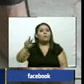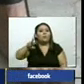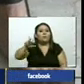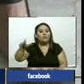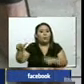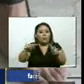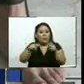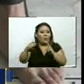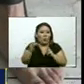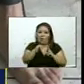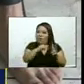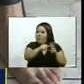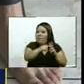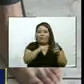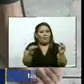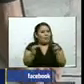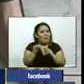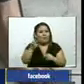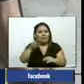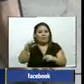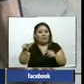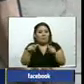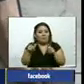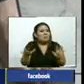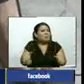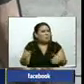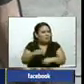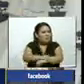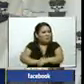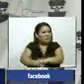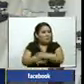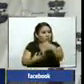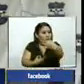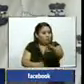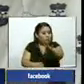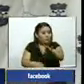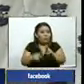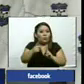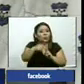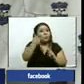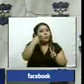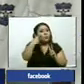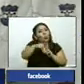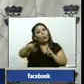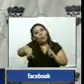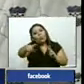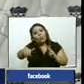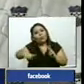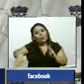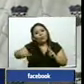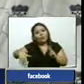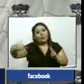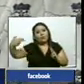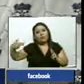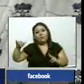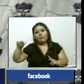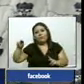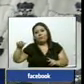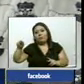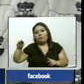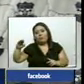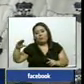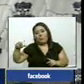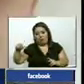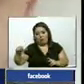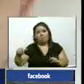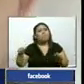años, también fue detenido por orden judicial, no más que esto fue en el barrio de San Juan del municipio de Chinameca. De